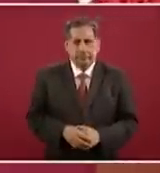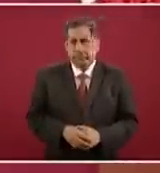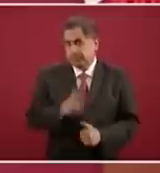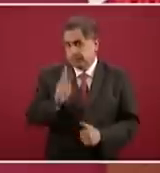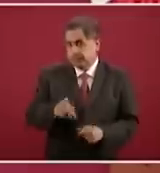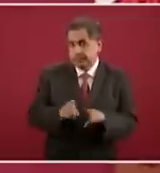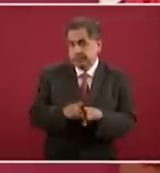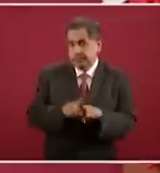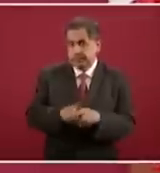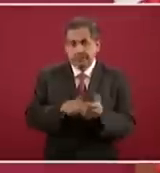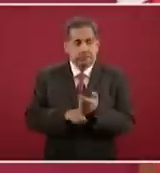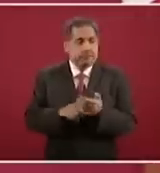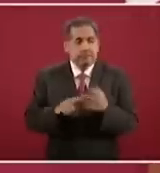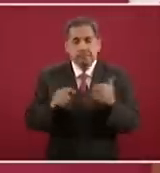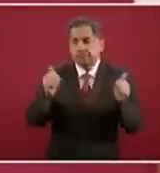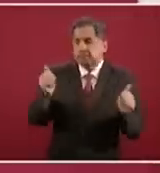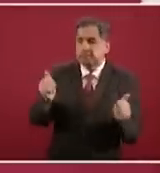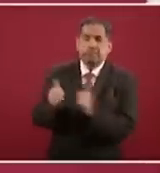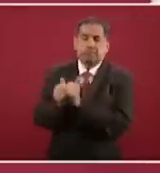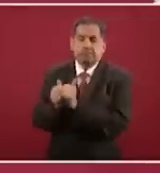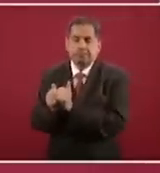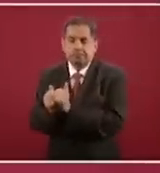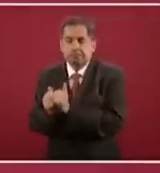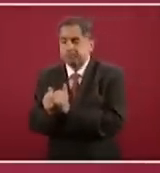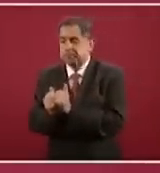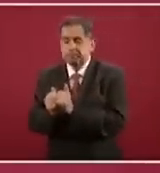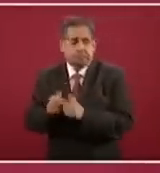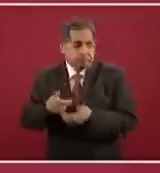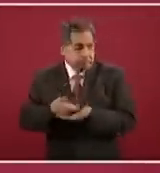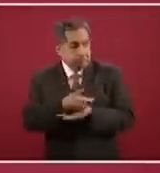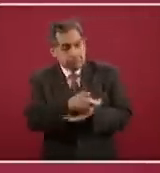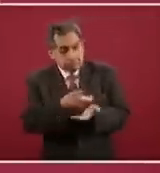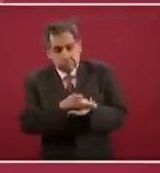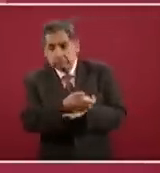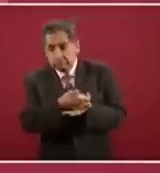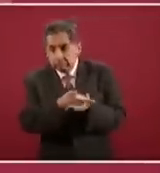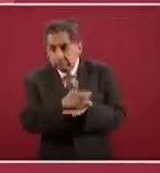como añadido, costaba muchísimo